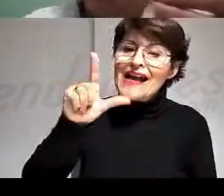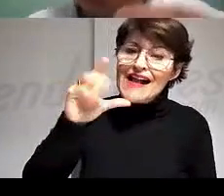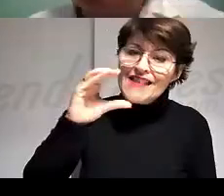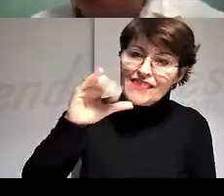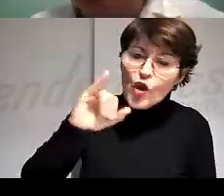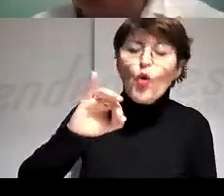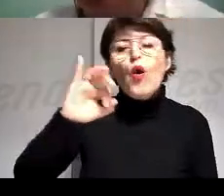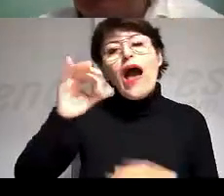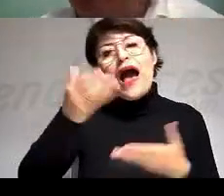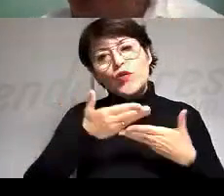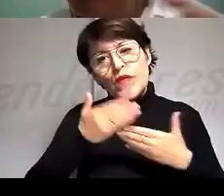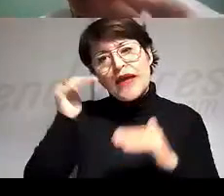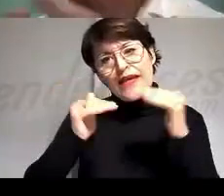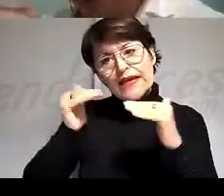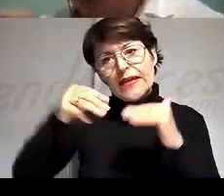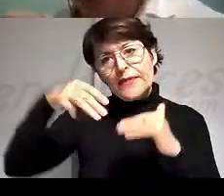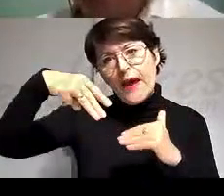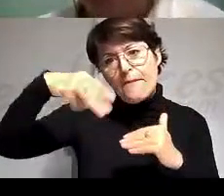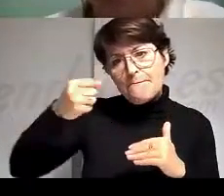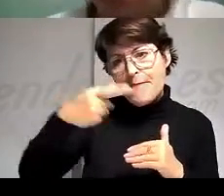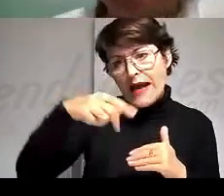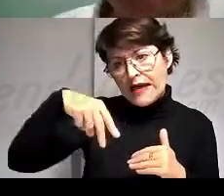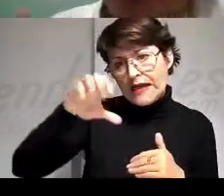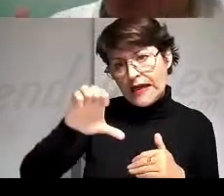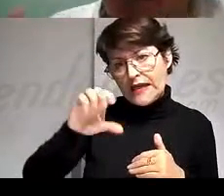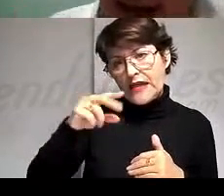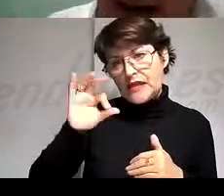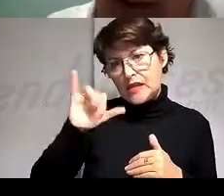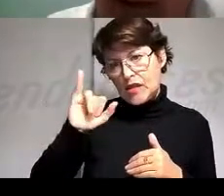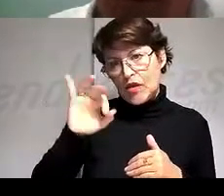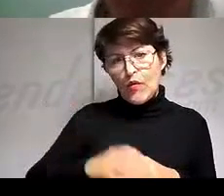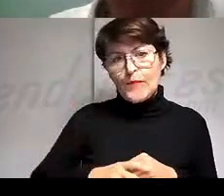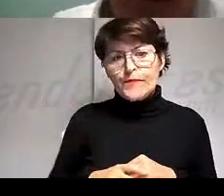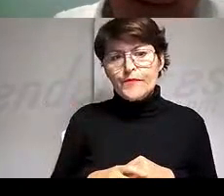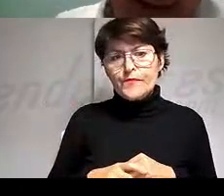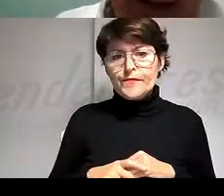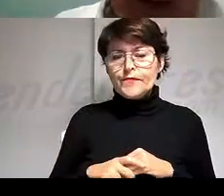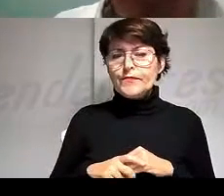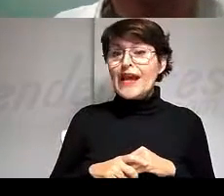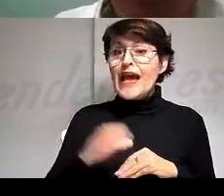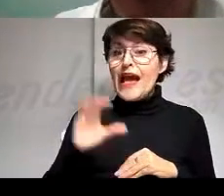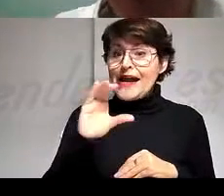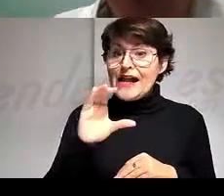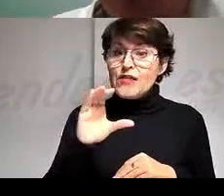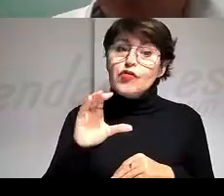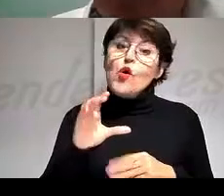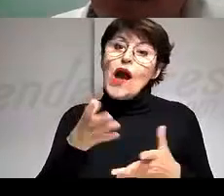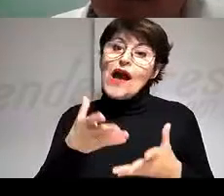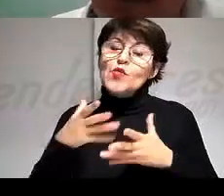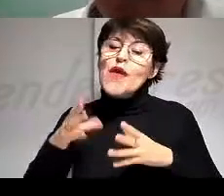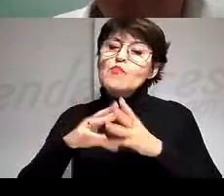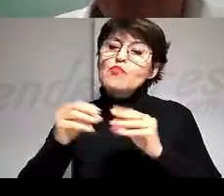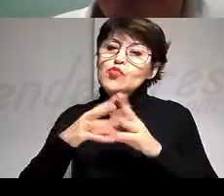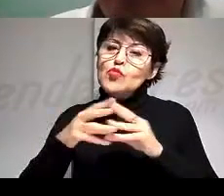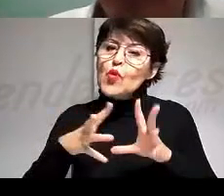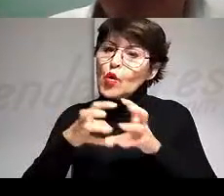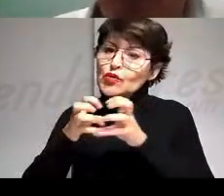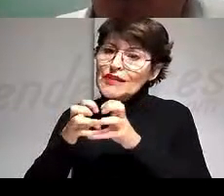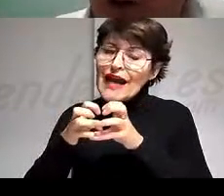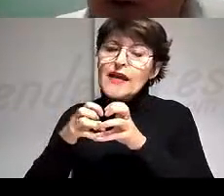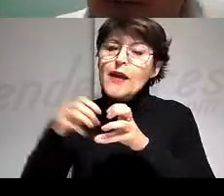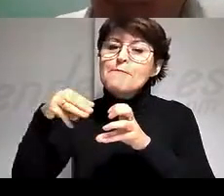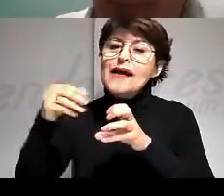nueva contracción. Es decir, hay múltiples contracciones seguidas. Calcio sería el que contrae, magnesio el que relaja.